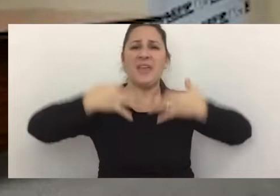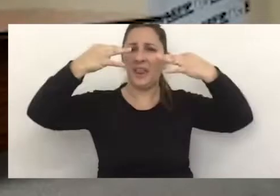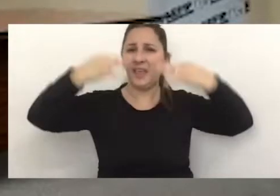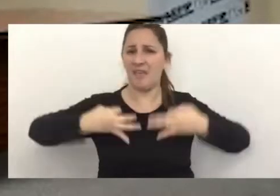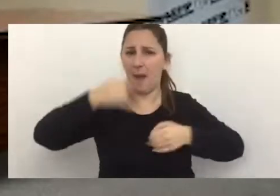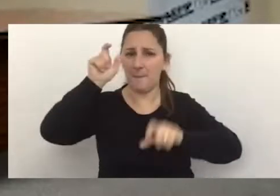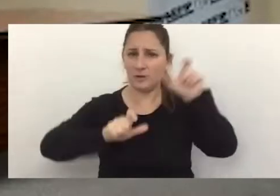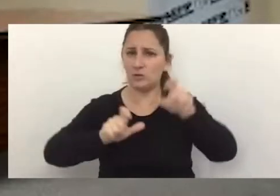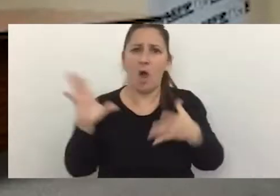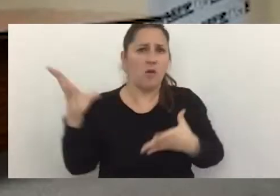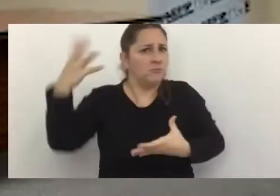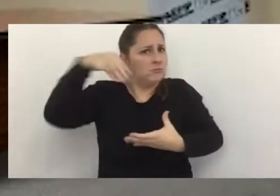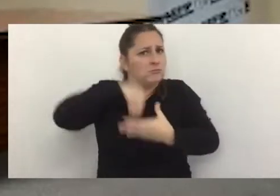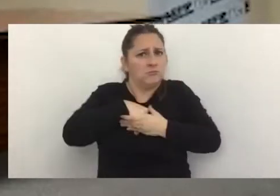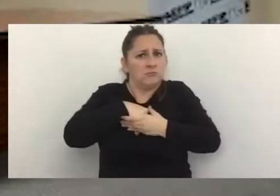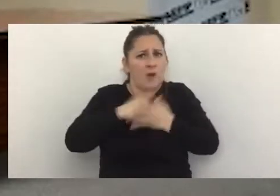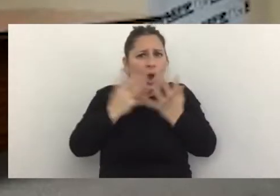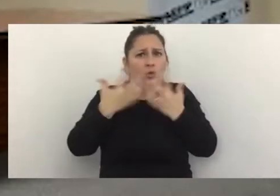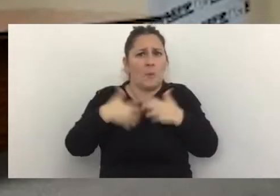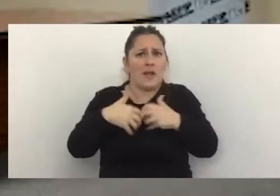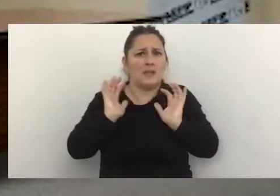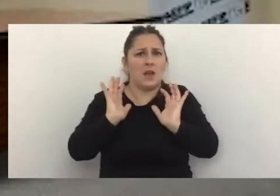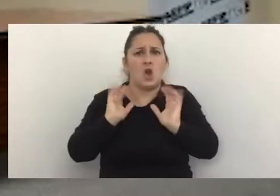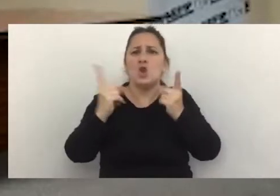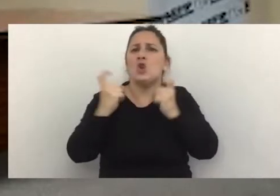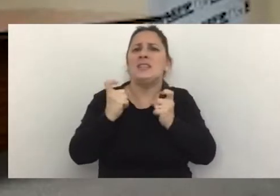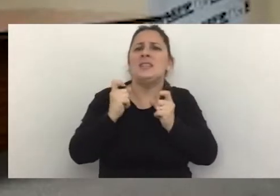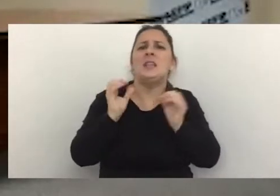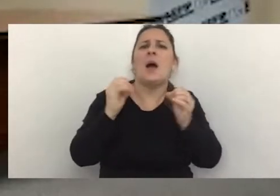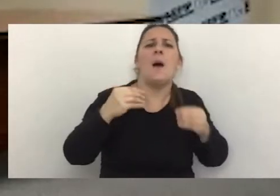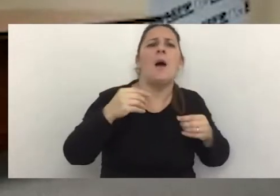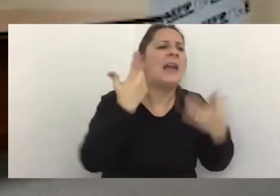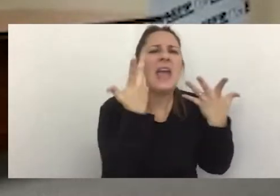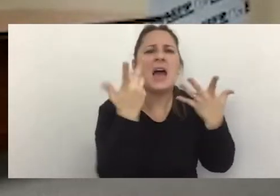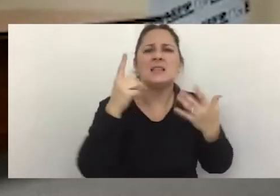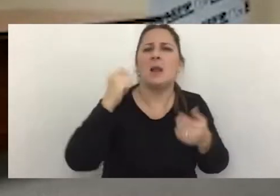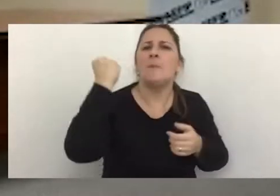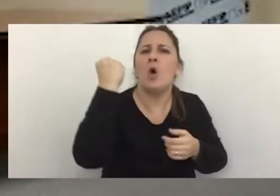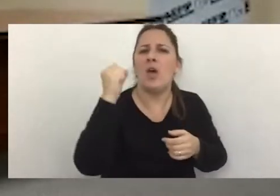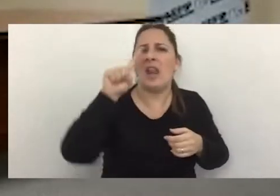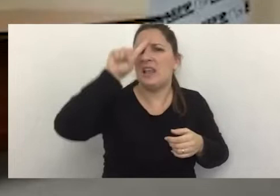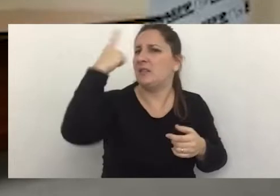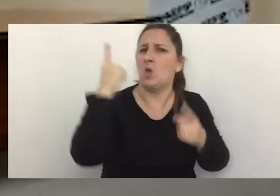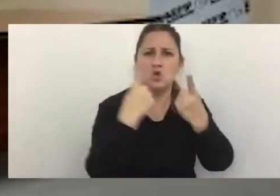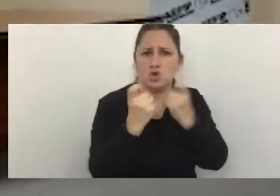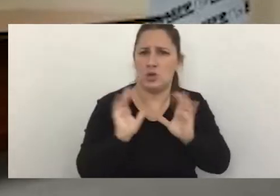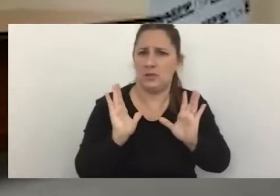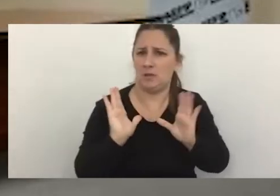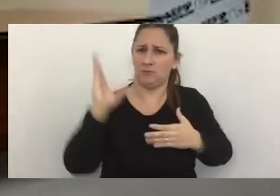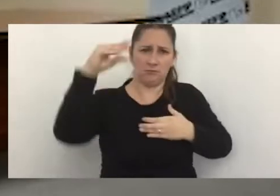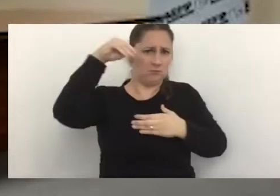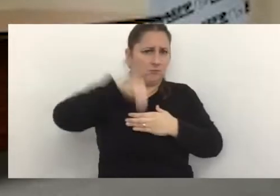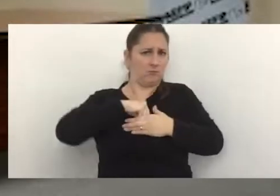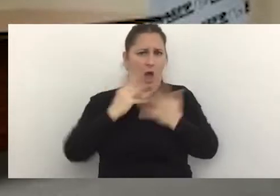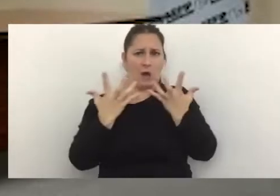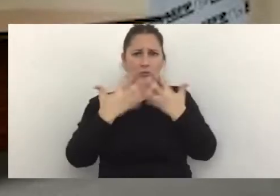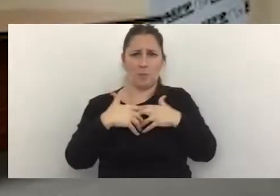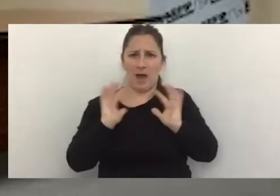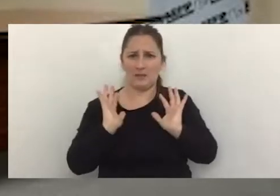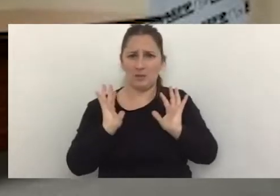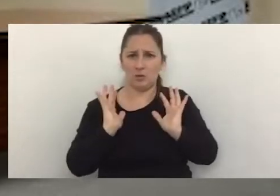inherente a ella, que no necesita de la voluntad del poder del Estado. Por eso, hasta ese